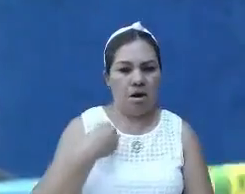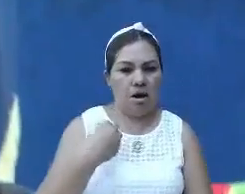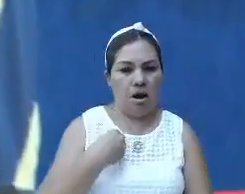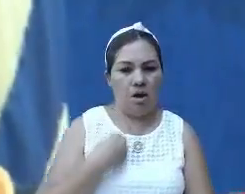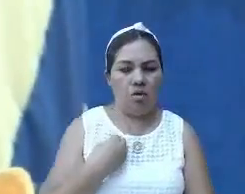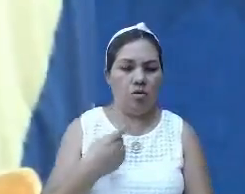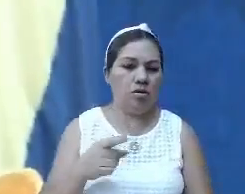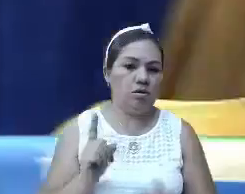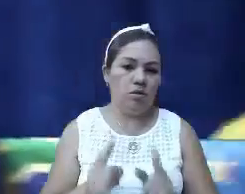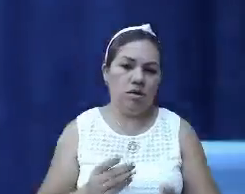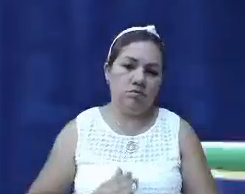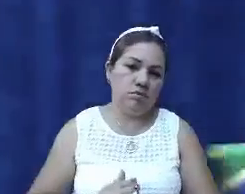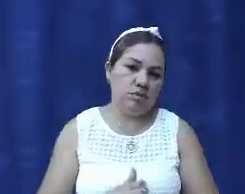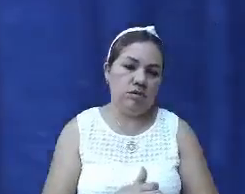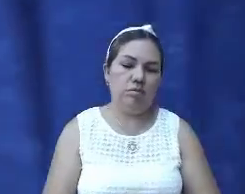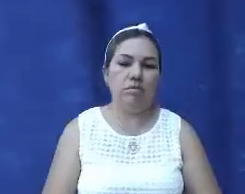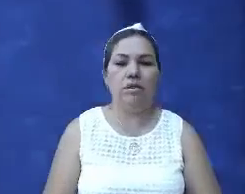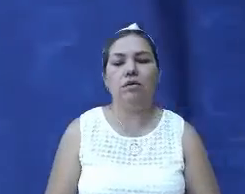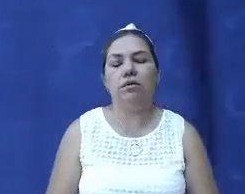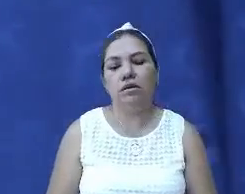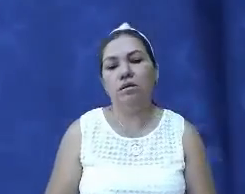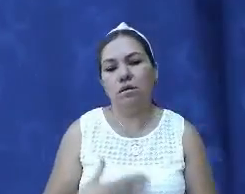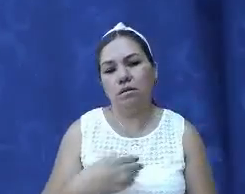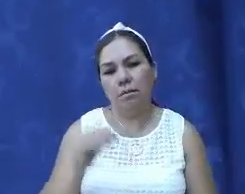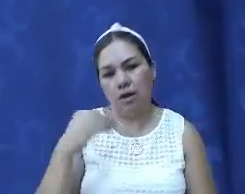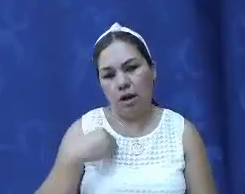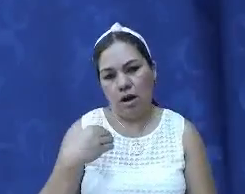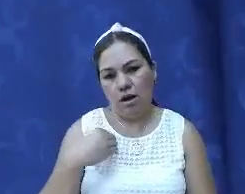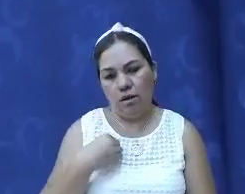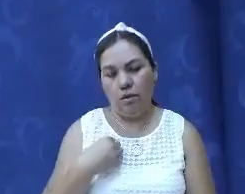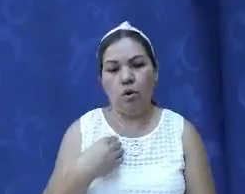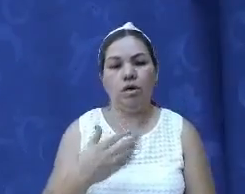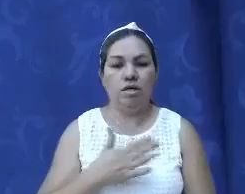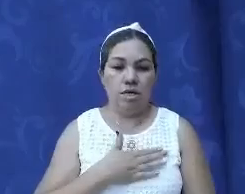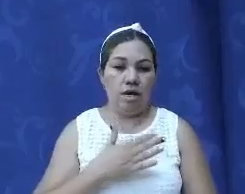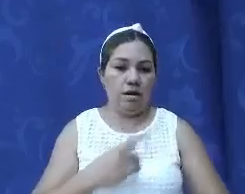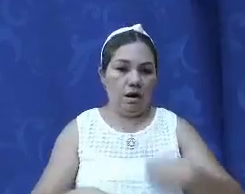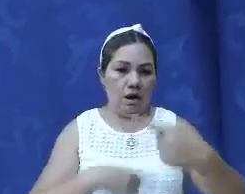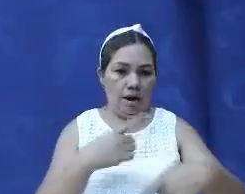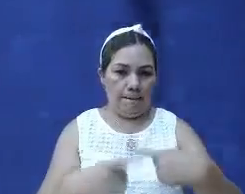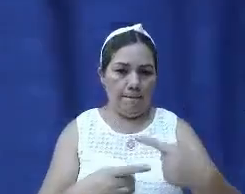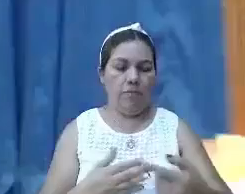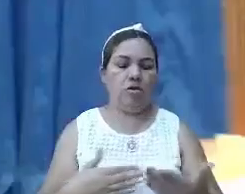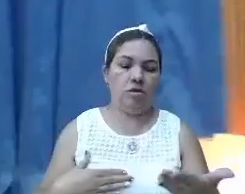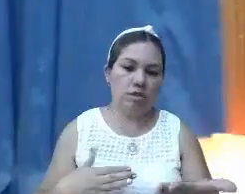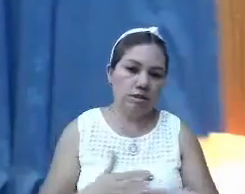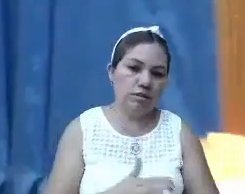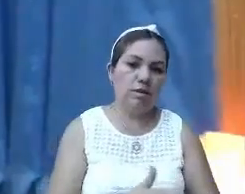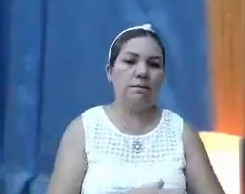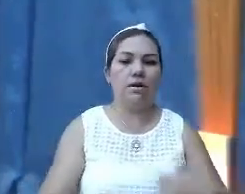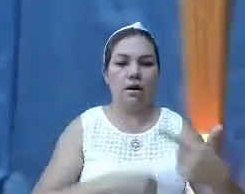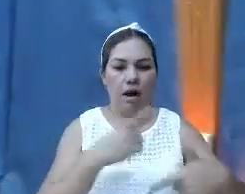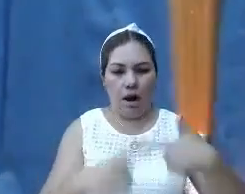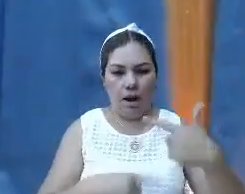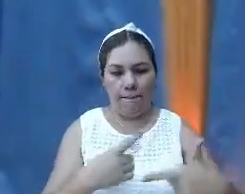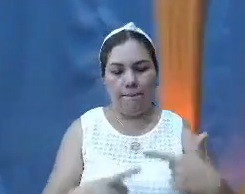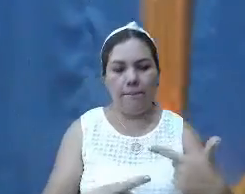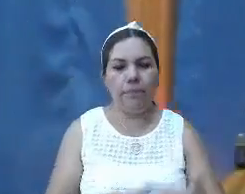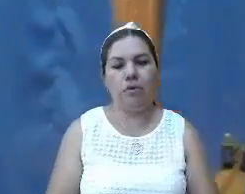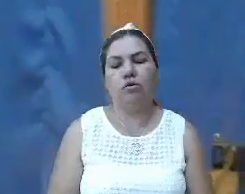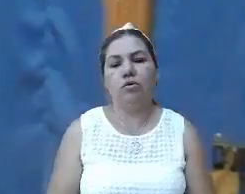Pero aquel que quiere seguir cambiando, siga cambiando. Aquel que quiere seguir transformándose,